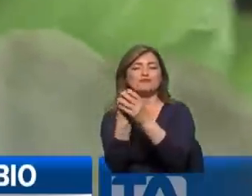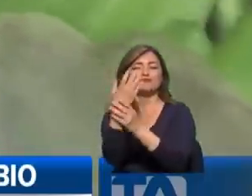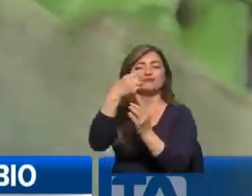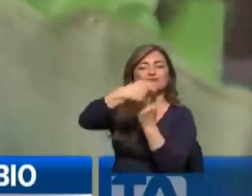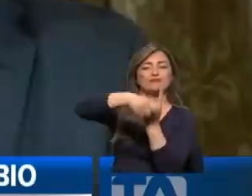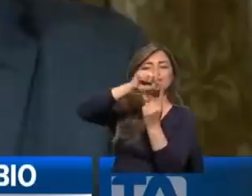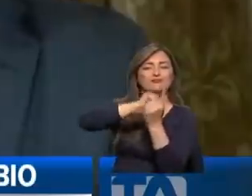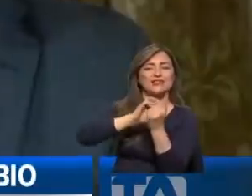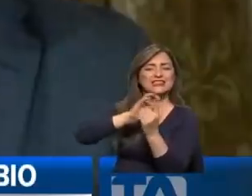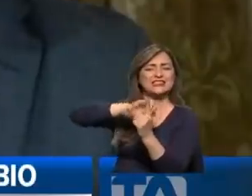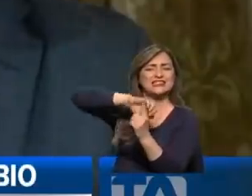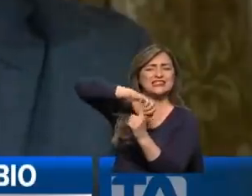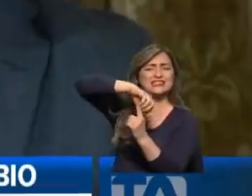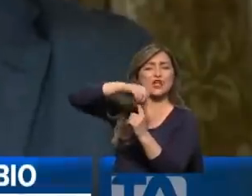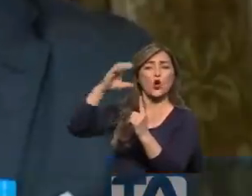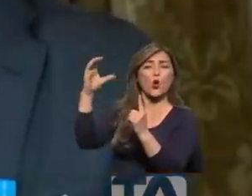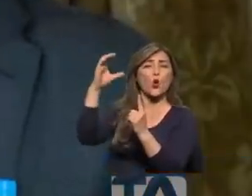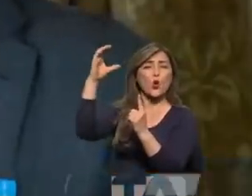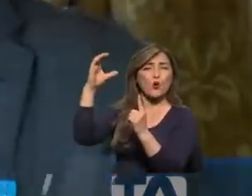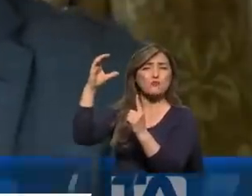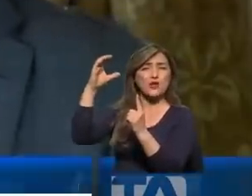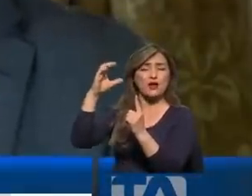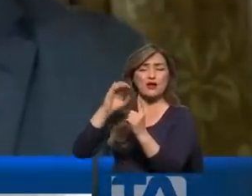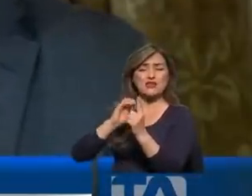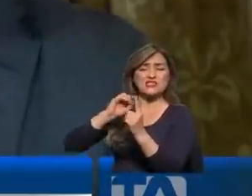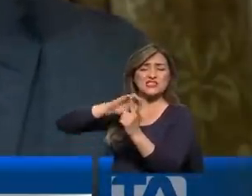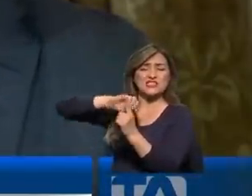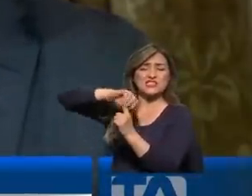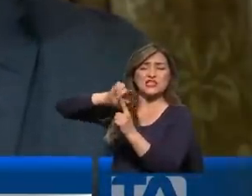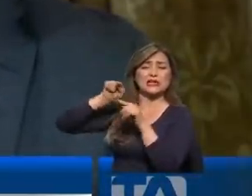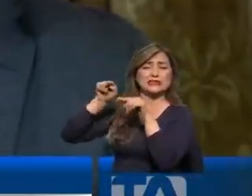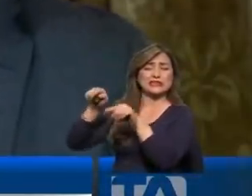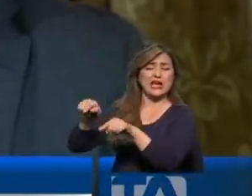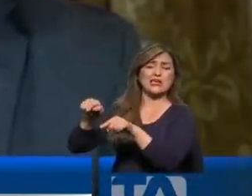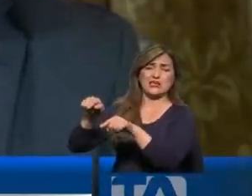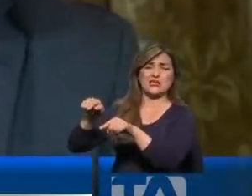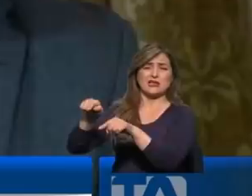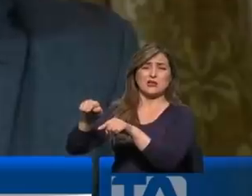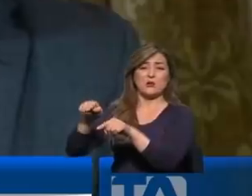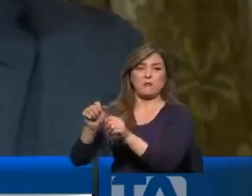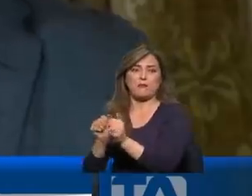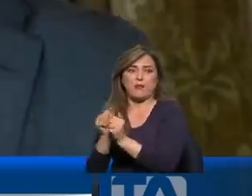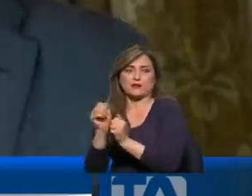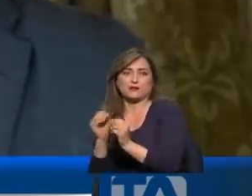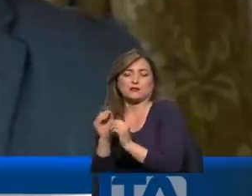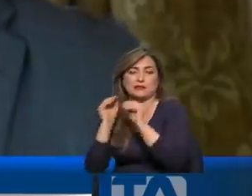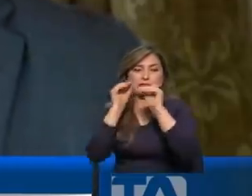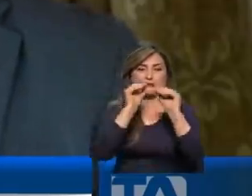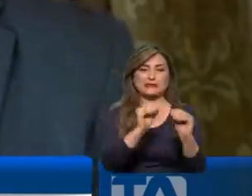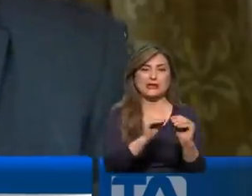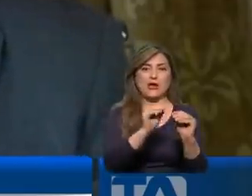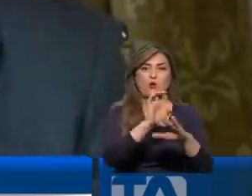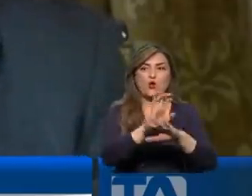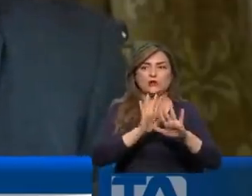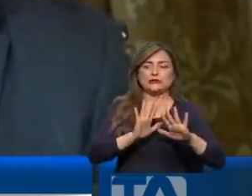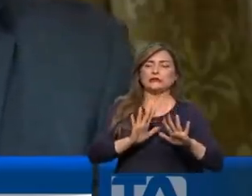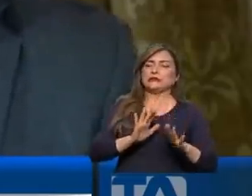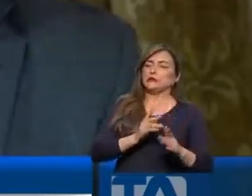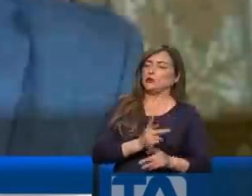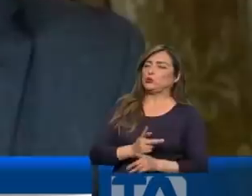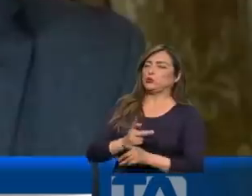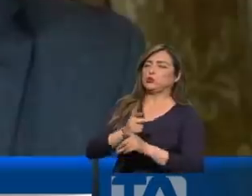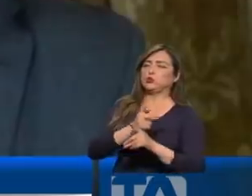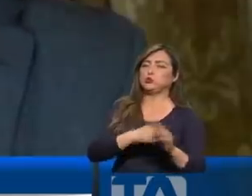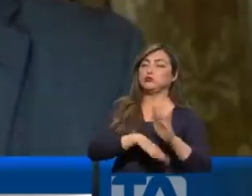nuestro país. De una manera preponderante en la economía ecuatoriana, por ser el país que más alta productividad de exportación tiene dentro de